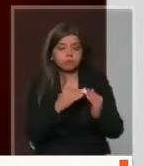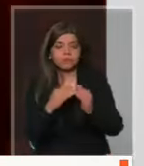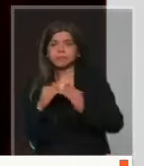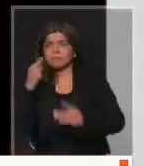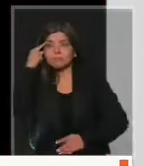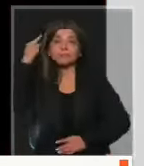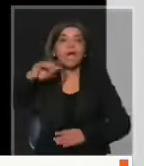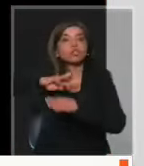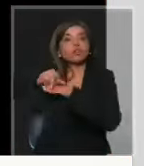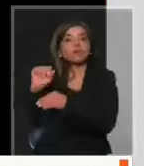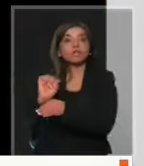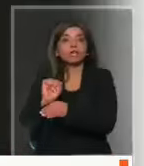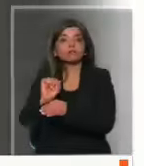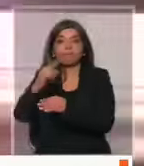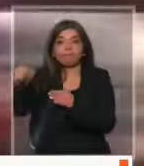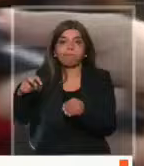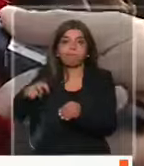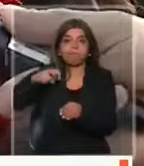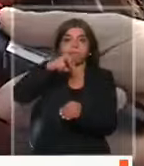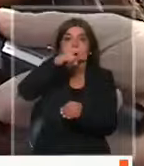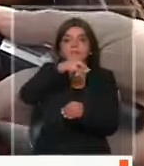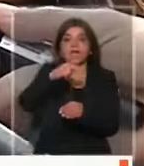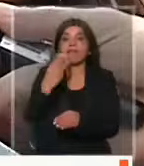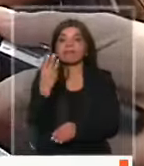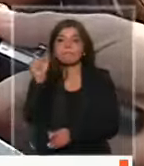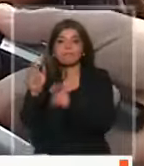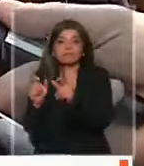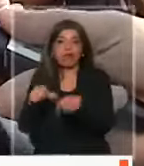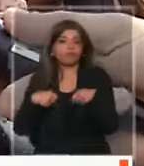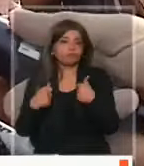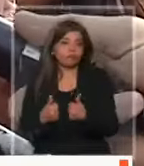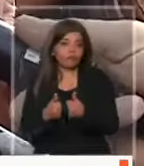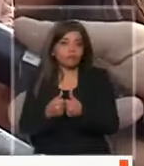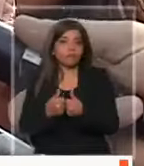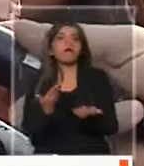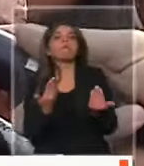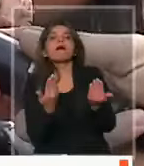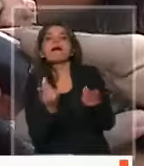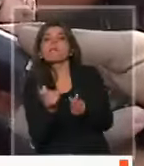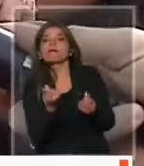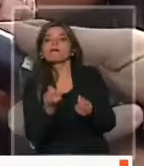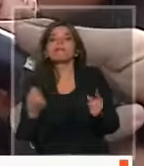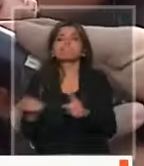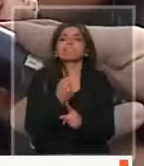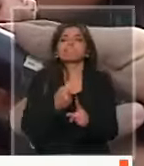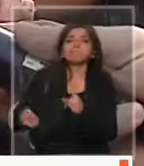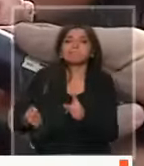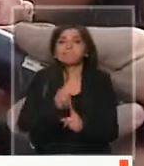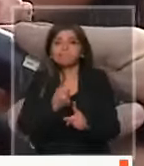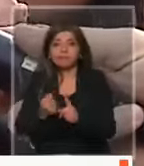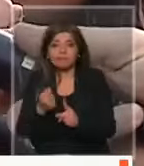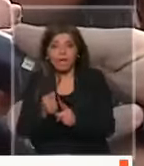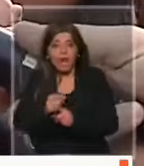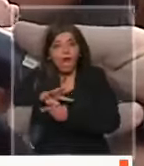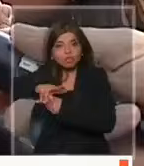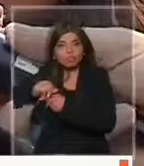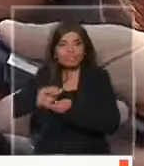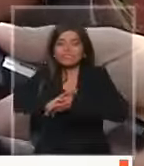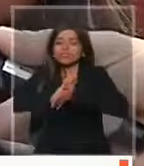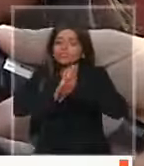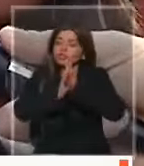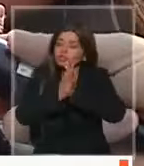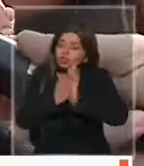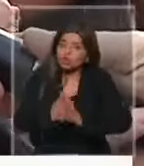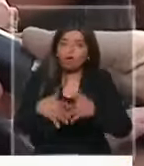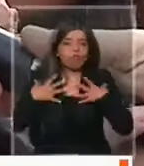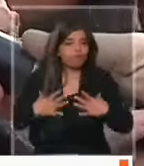auto. Suben los muchachos, 3 muchachos. Y ahí entregan la plata, me pegaron, nos robaron todo, o sea, hasta